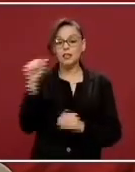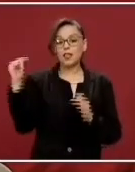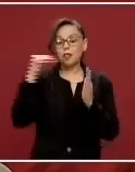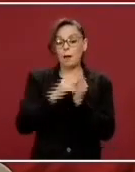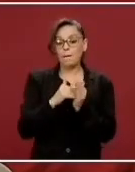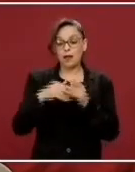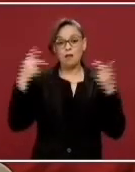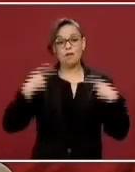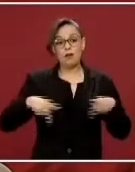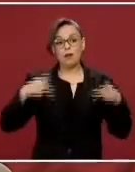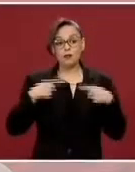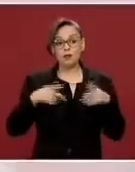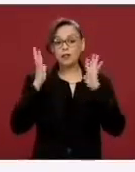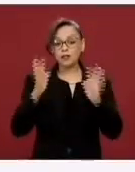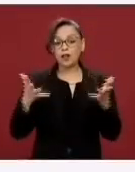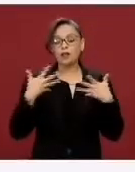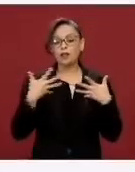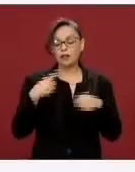fechas tiene